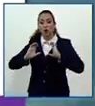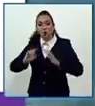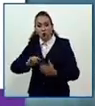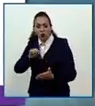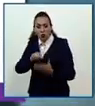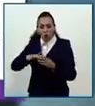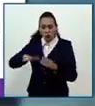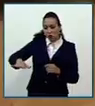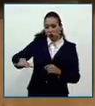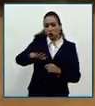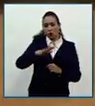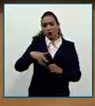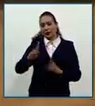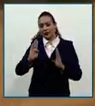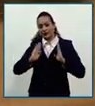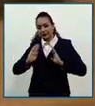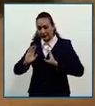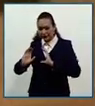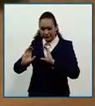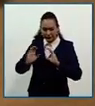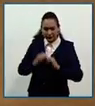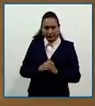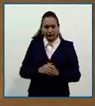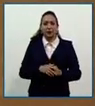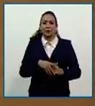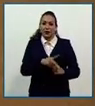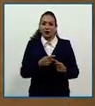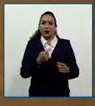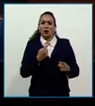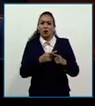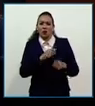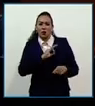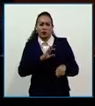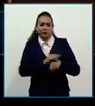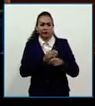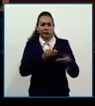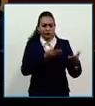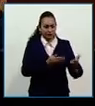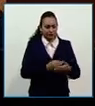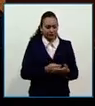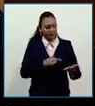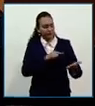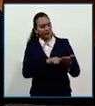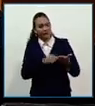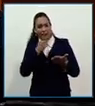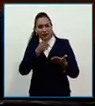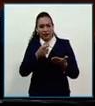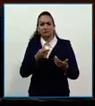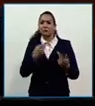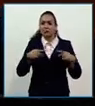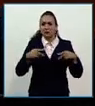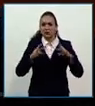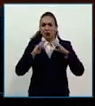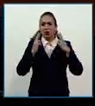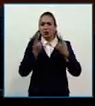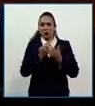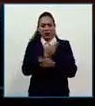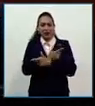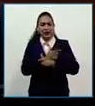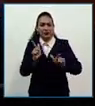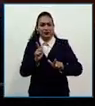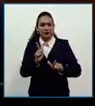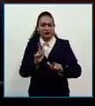las circunstancias que deben existir para imponer la agravante prevista. Tampoco viola el derecho de reunión, porque es razonable